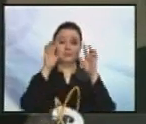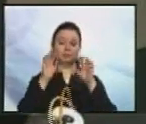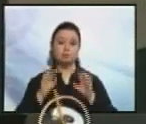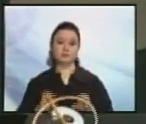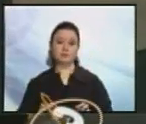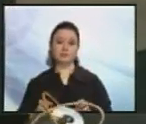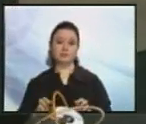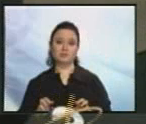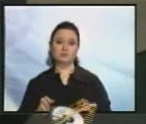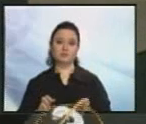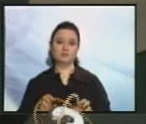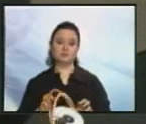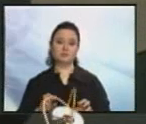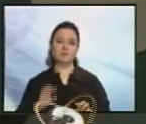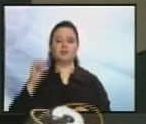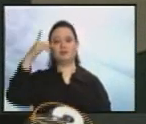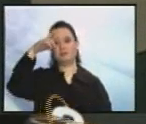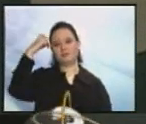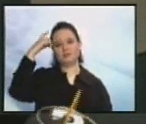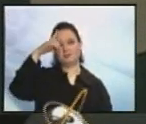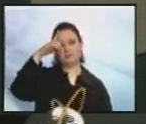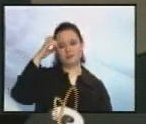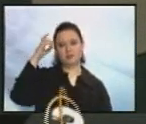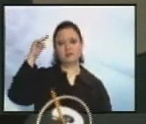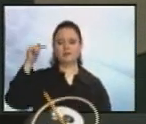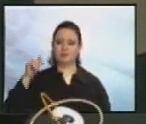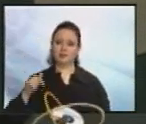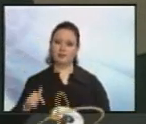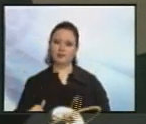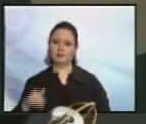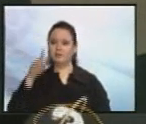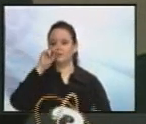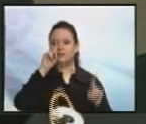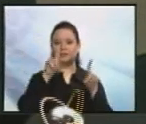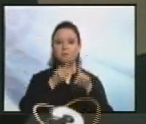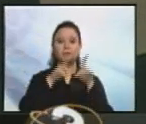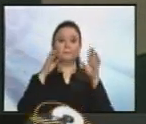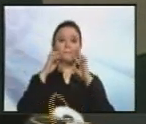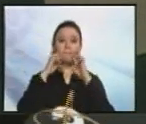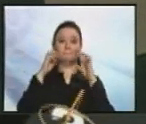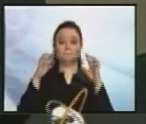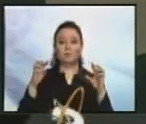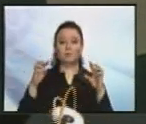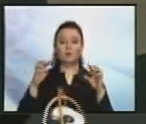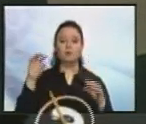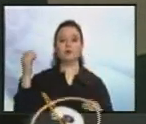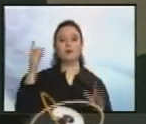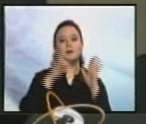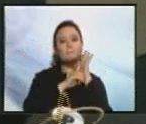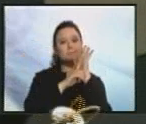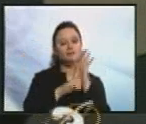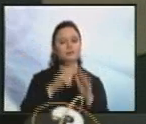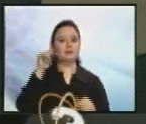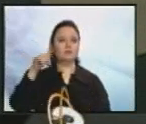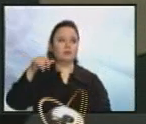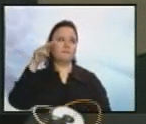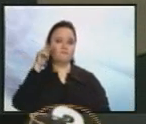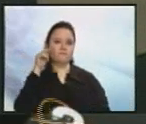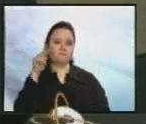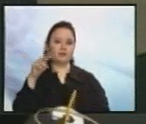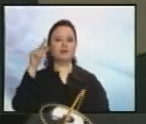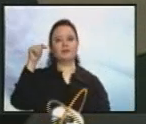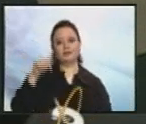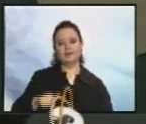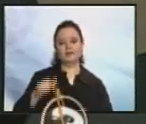personas, funcionarios, dignatarios y público en general que presencian